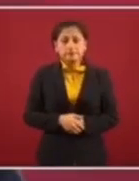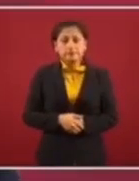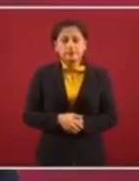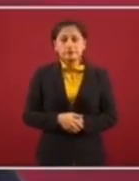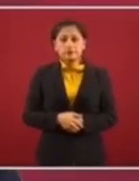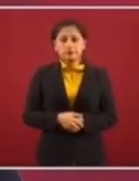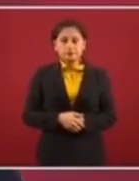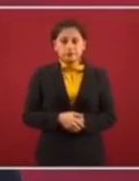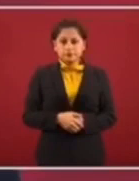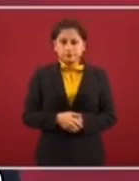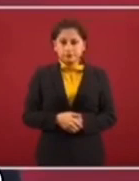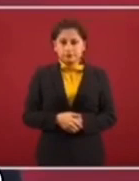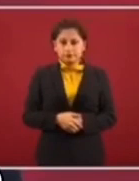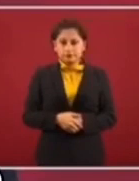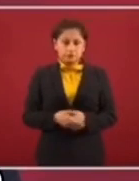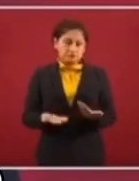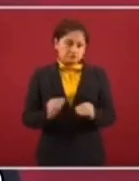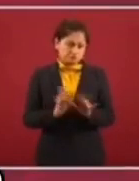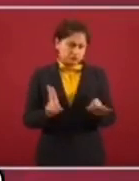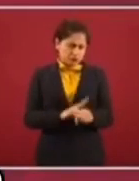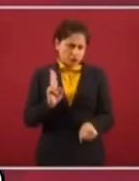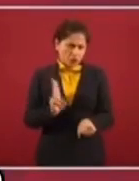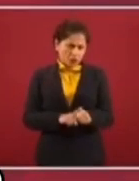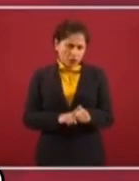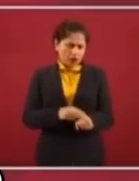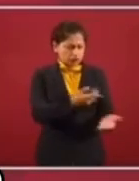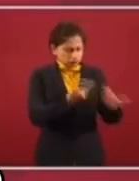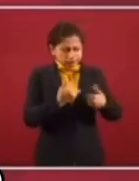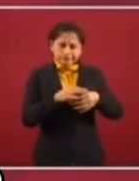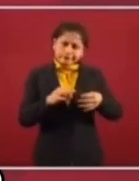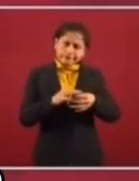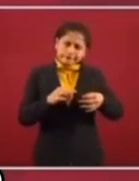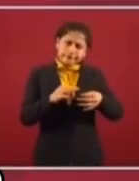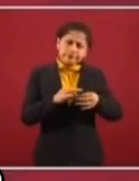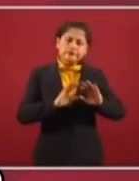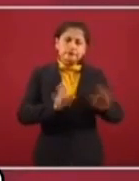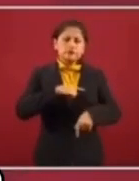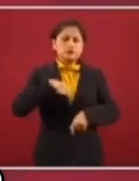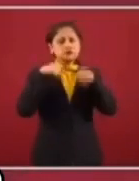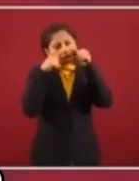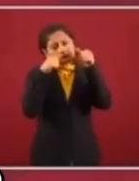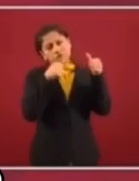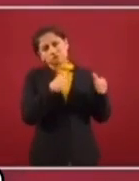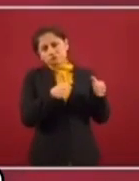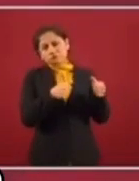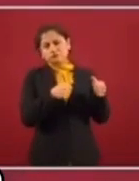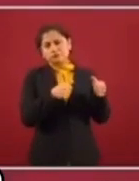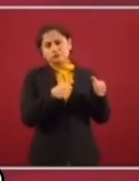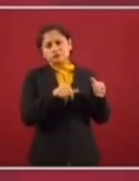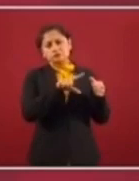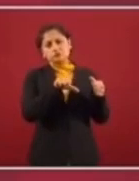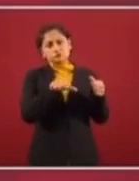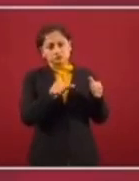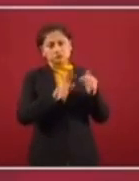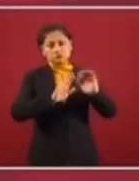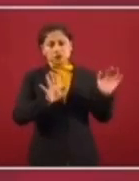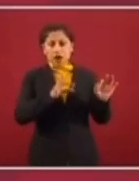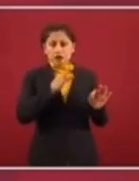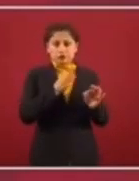como tenía que ser, a dar sus argumentos, nosotros hicimos lo propio y se acordó en una